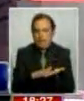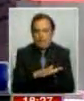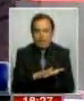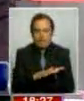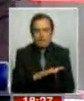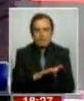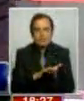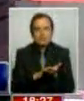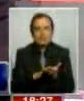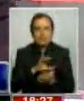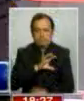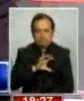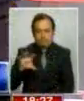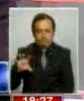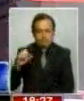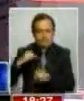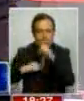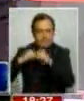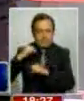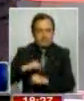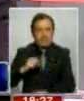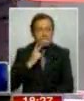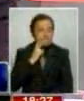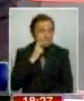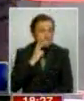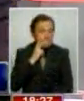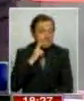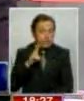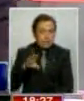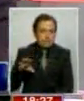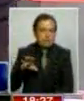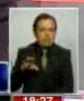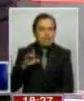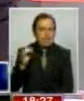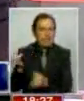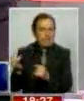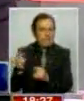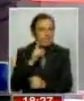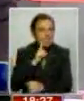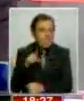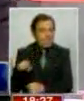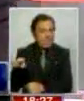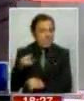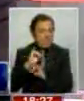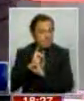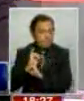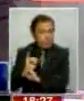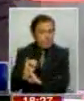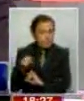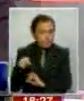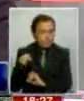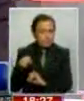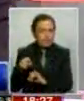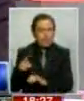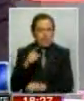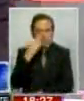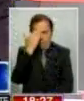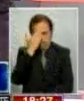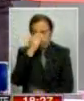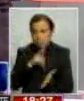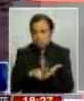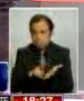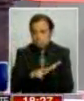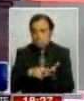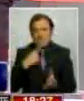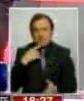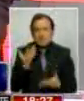digamos, del sector vitivinícola, de que la información que ellos tenían es que justamente ellos estaban con una preocupación importante,